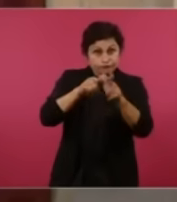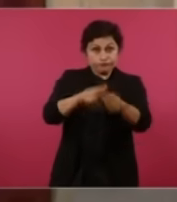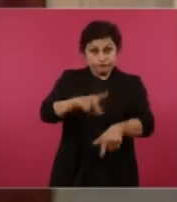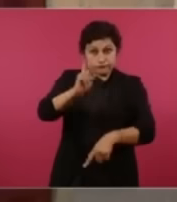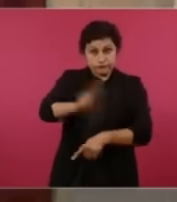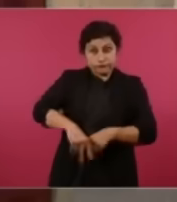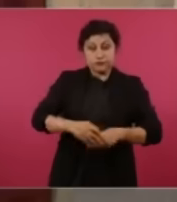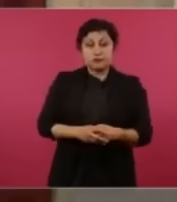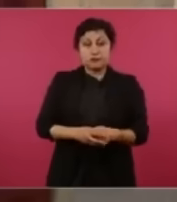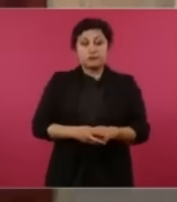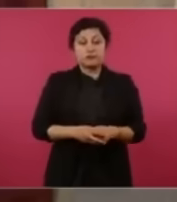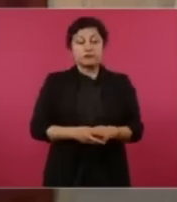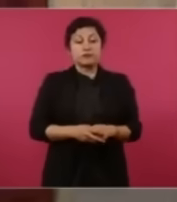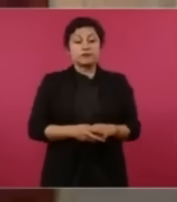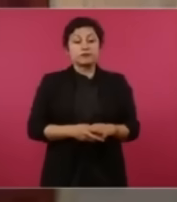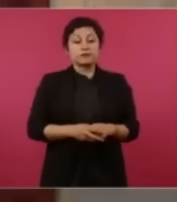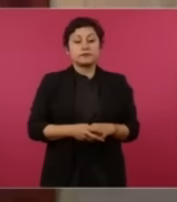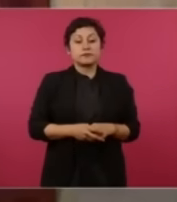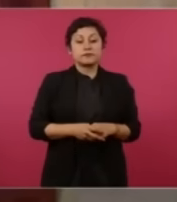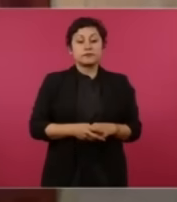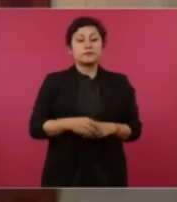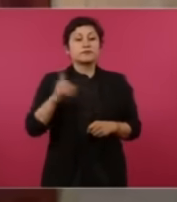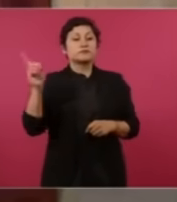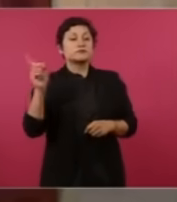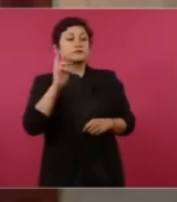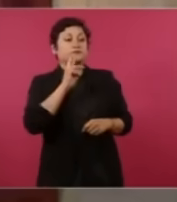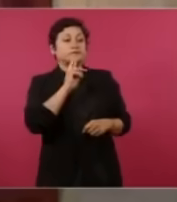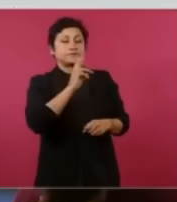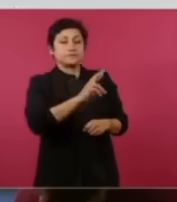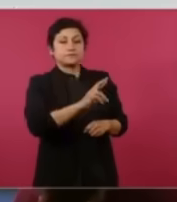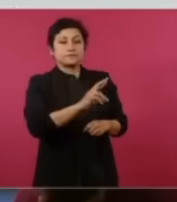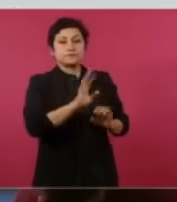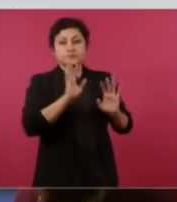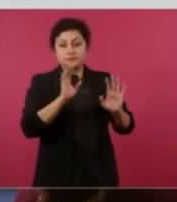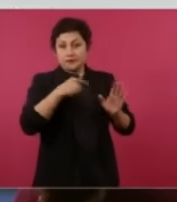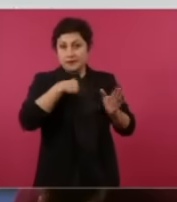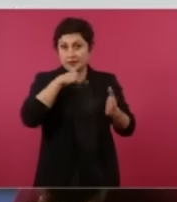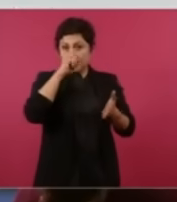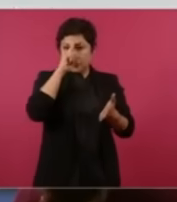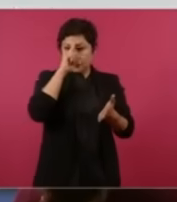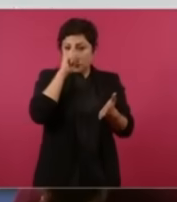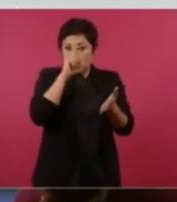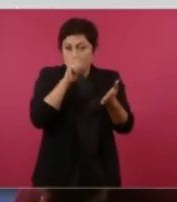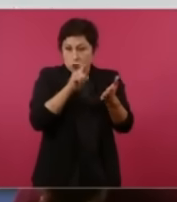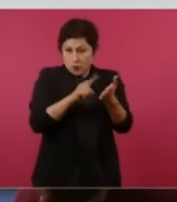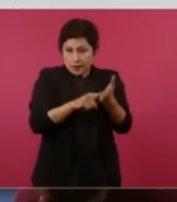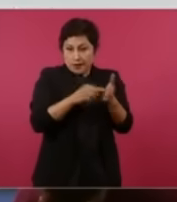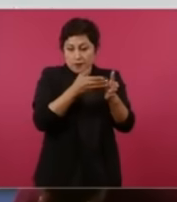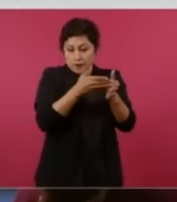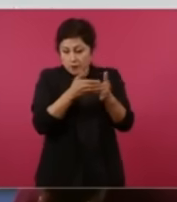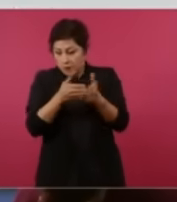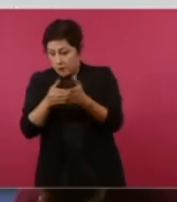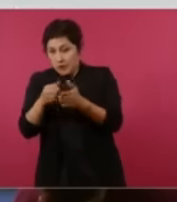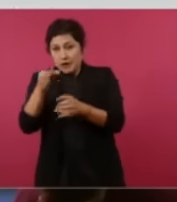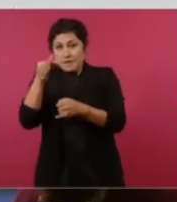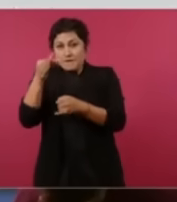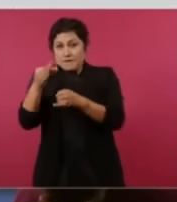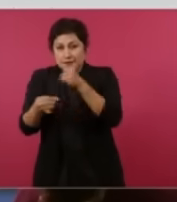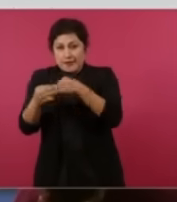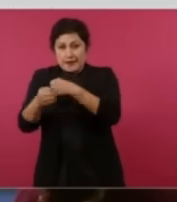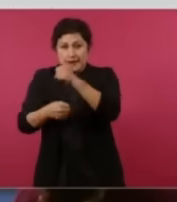Y yo creo que va a haber, dice Roberto Hernández, una ventana a finales de año, en el